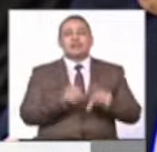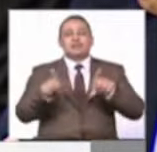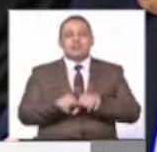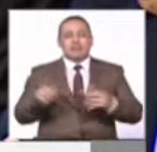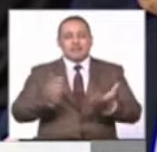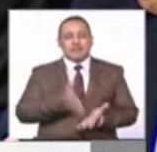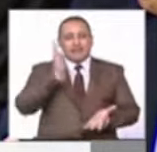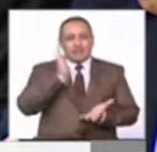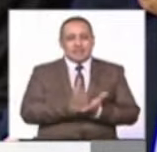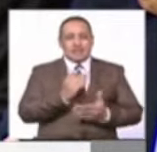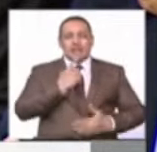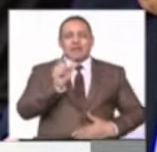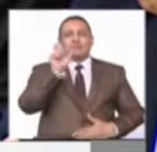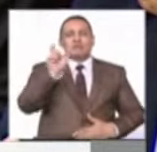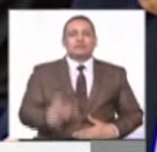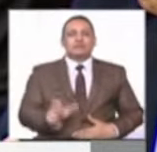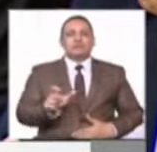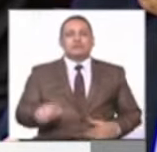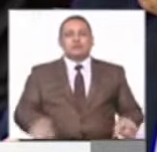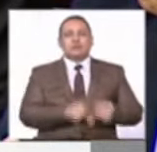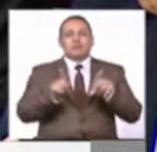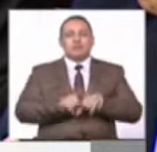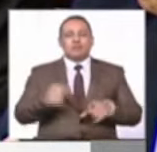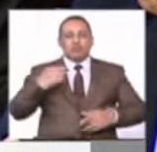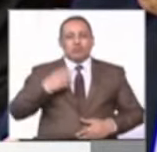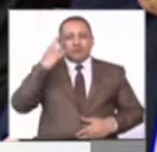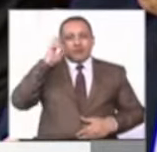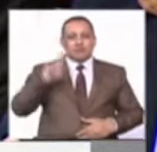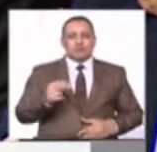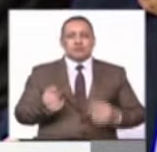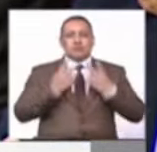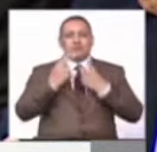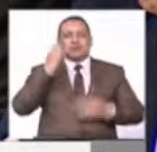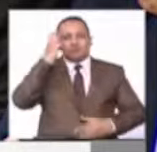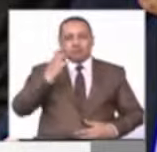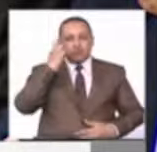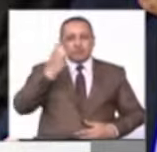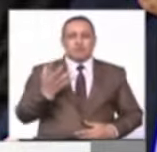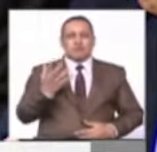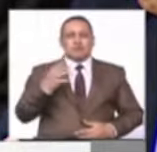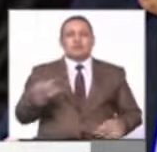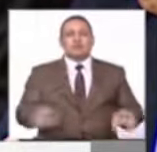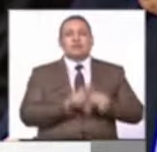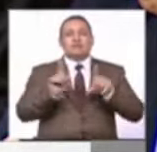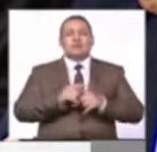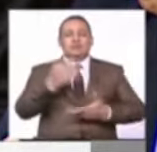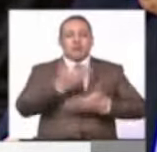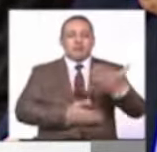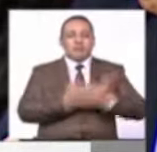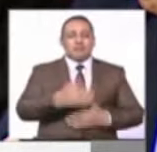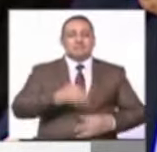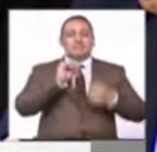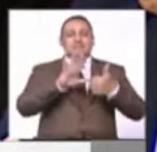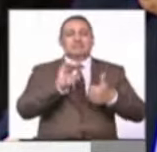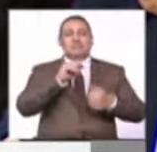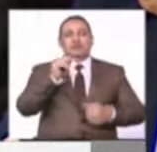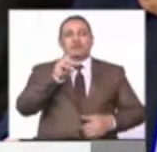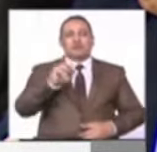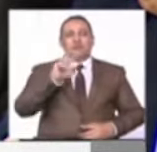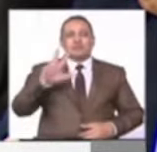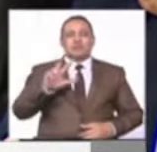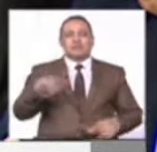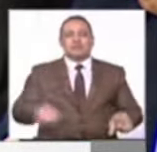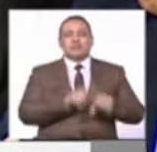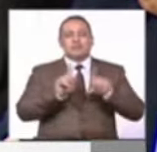sancionar al funcionario por razones estrictamente políticas el expediente 62003 del